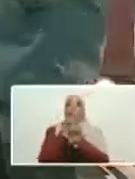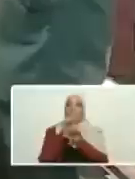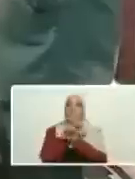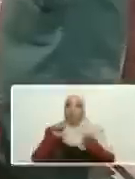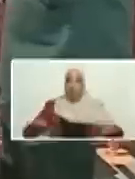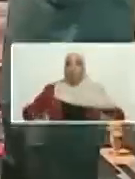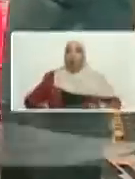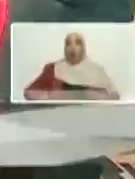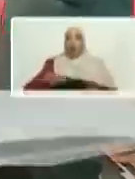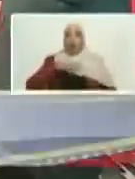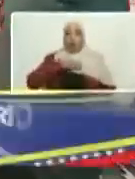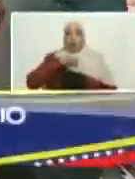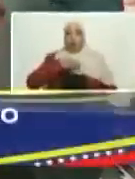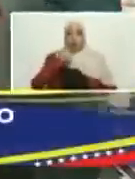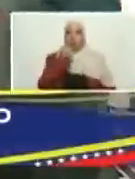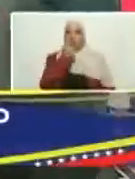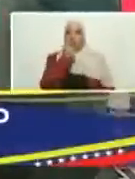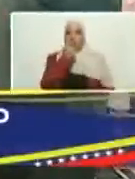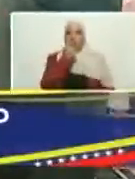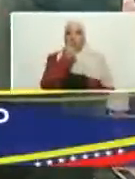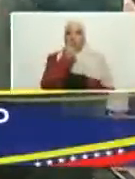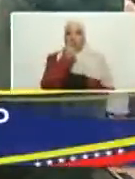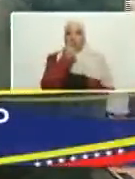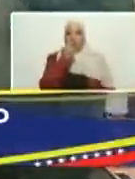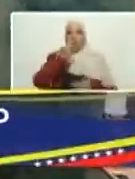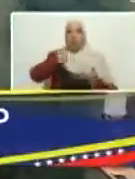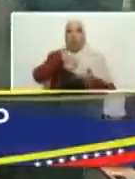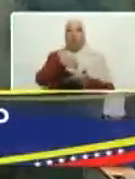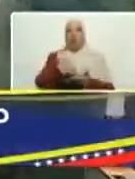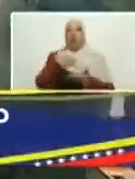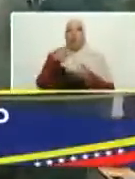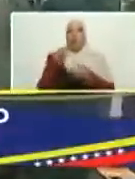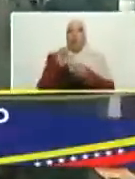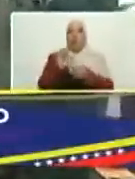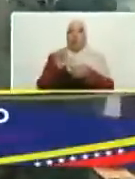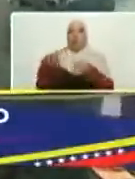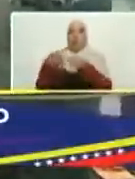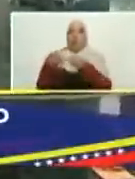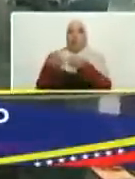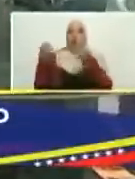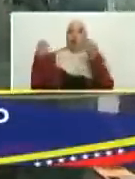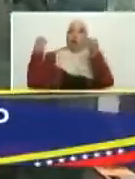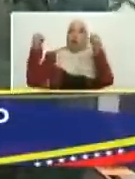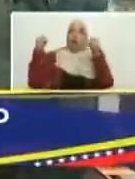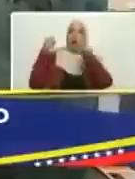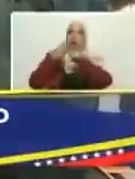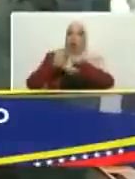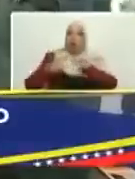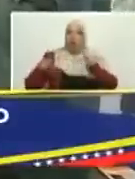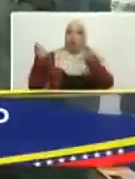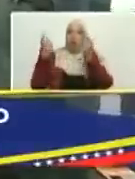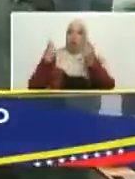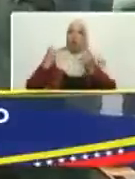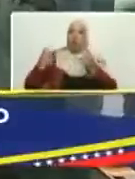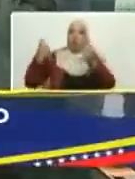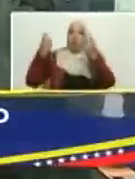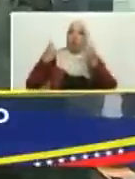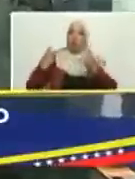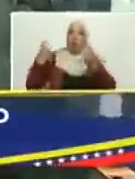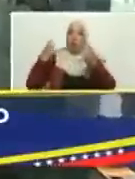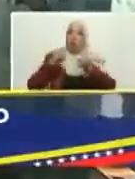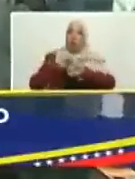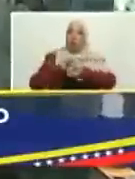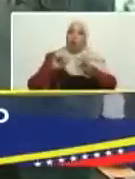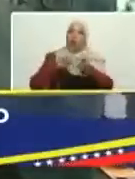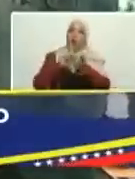nuevo equipamiento, de ver a la Fuerza Armada Nacional Bolivariana refundada en su doctrina, refundada en su despliegue organizativo